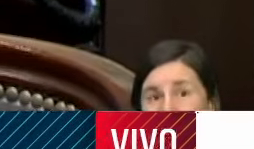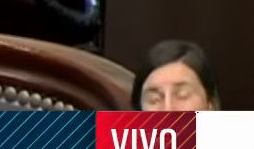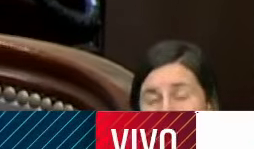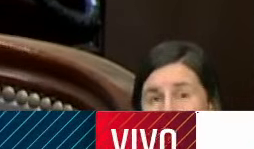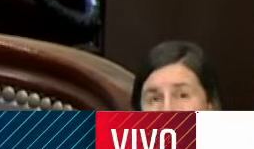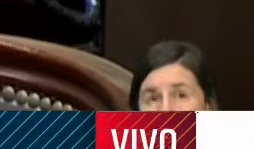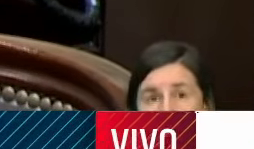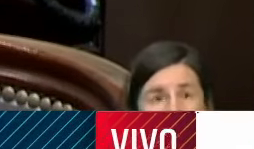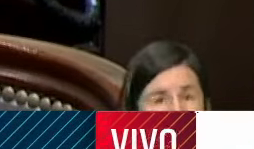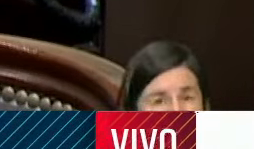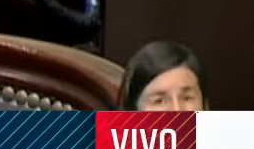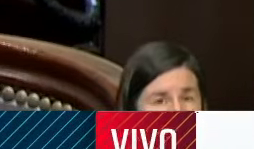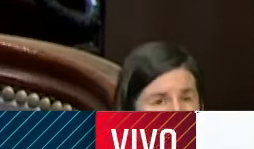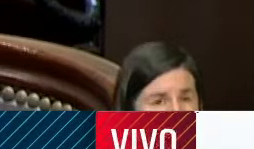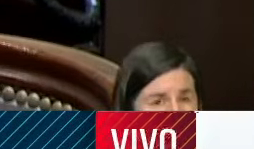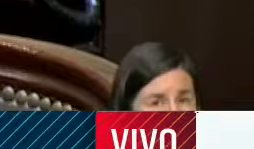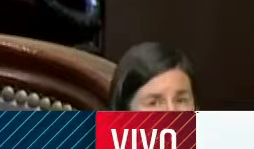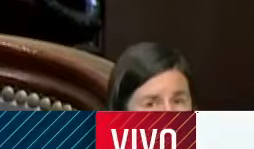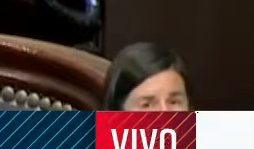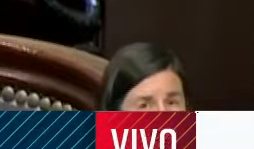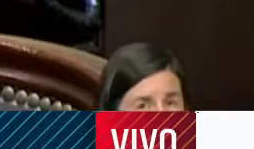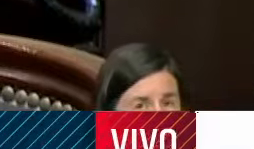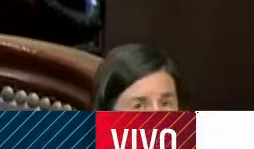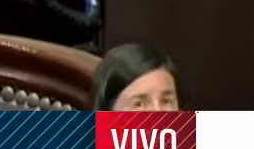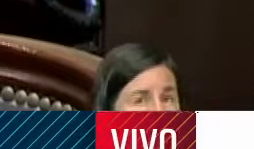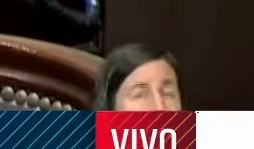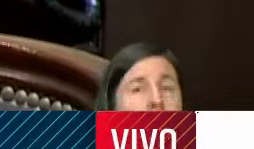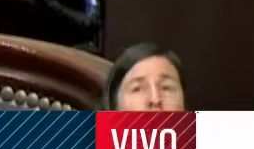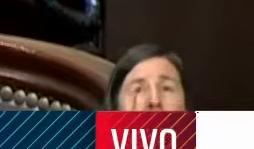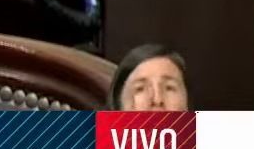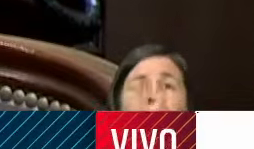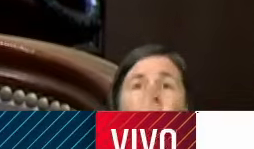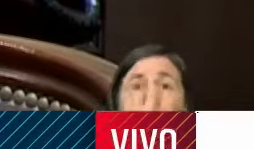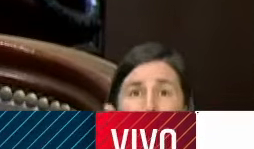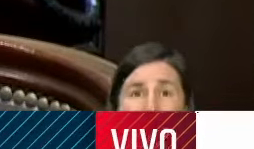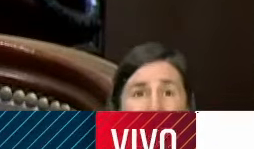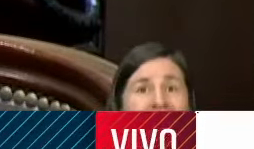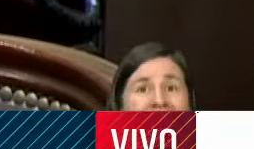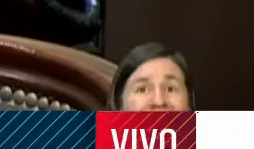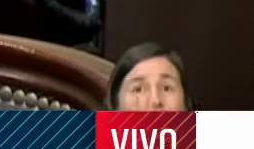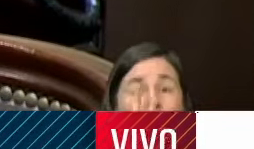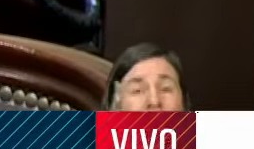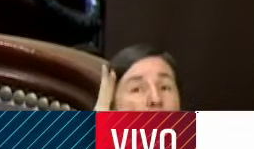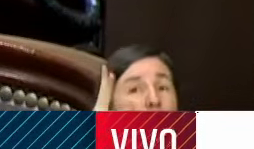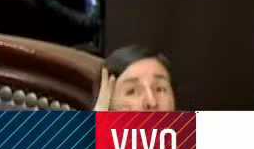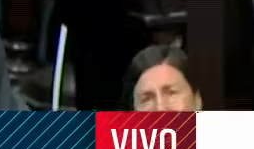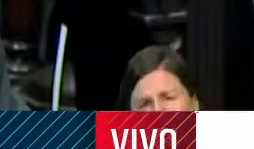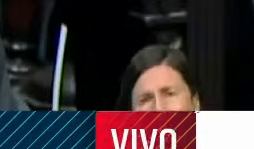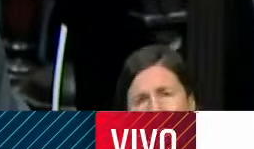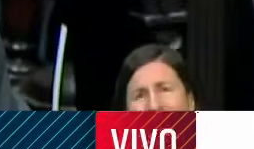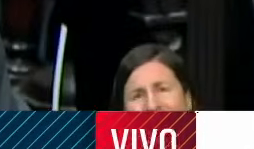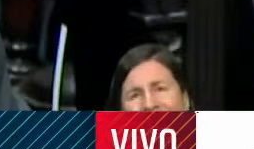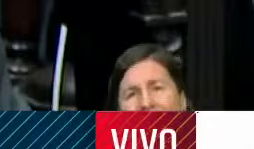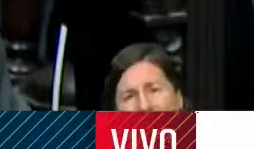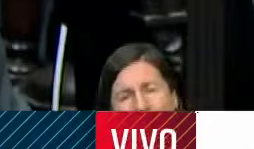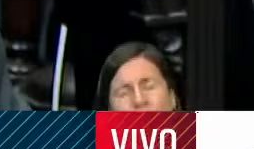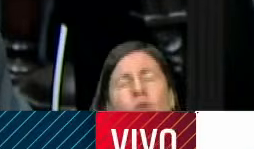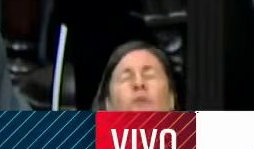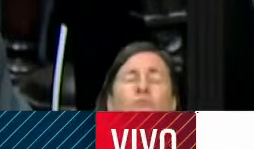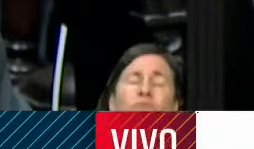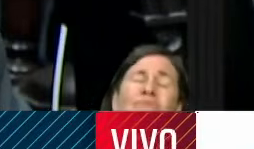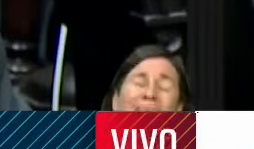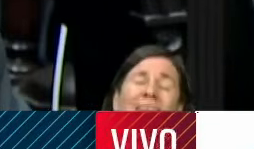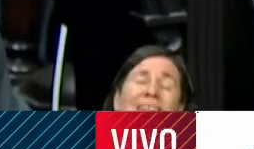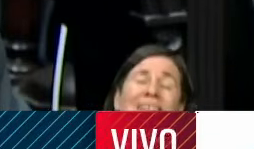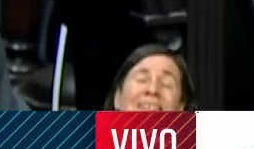de ese ascenso, no solo que tienen que rediscutir, sino que tienen que transformarse. Se tienen que transformar, porque claramente. Hay otra realidad, hay otro oficialismo, va a haber, claro, sí,